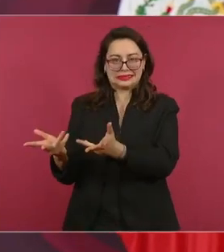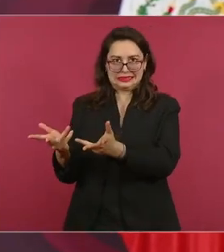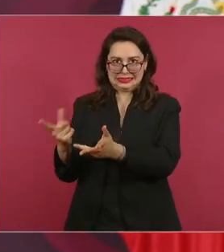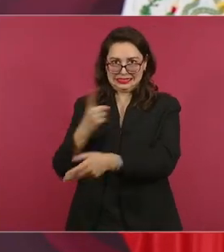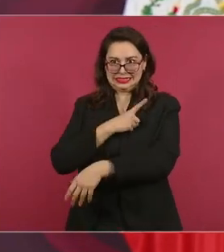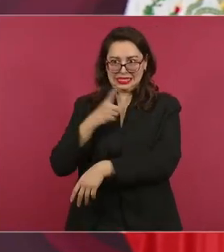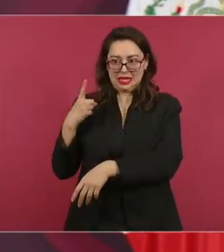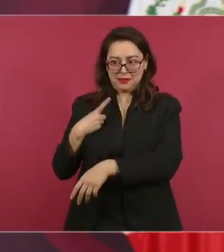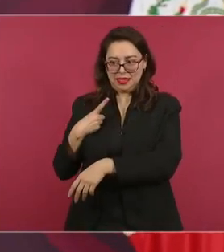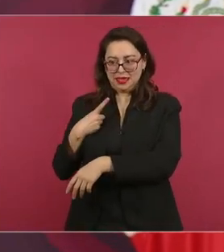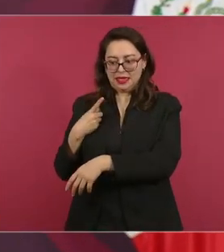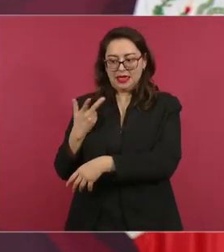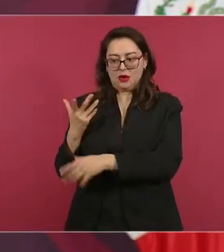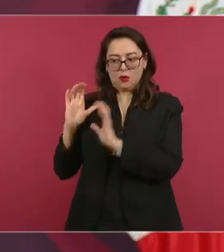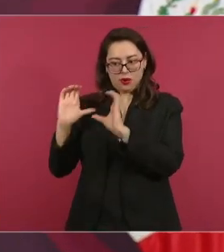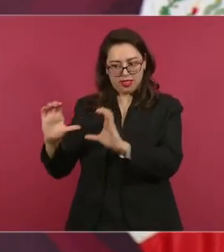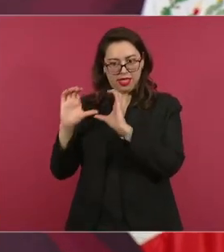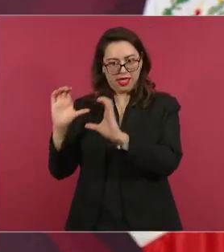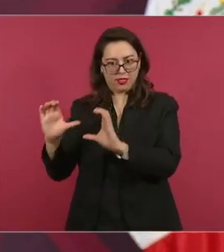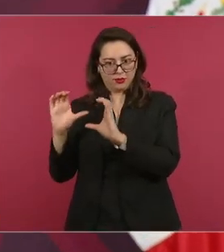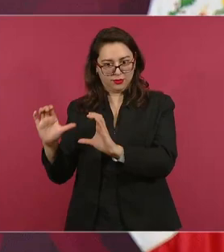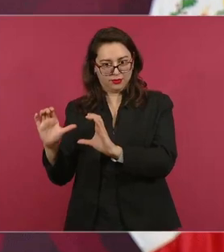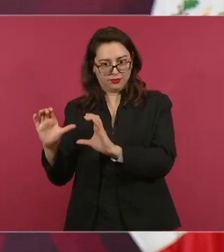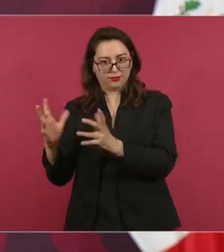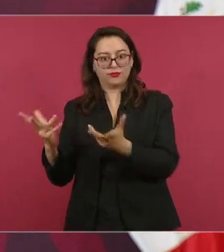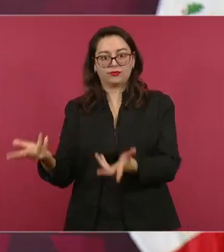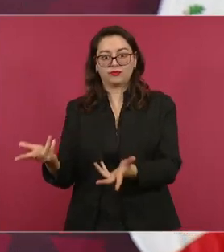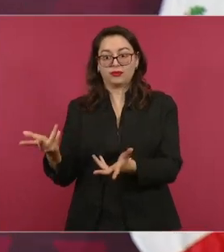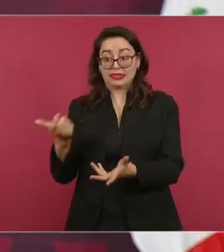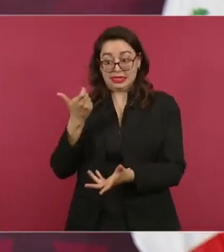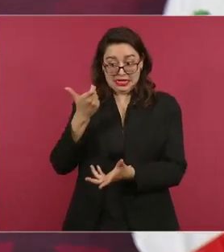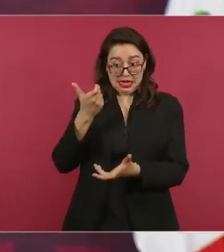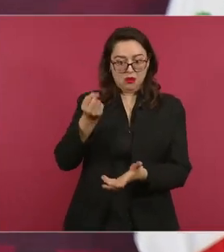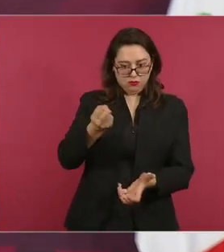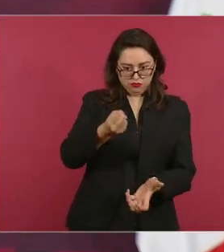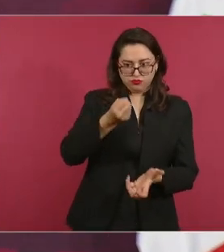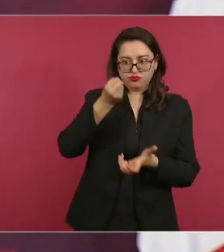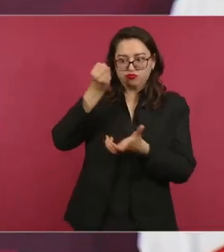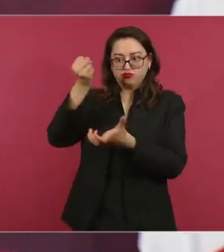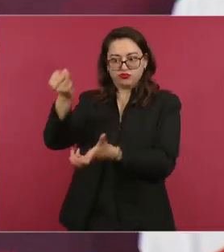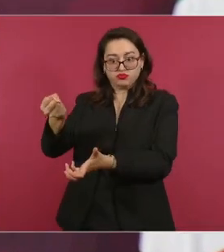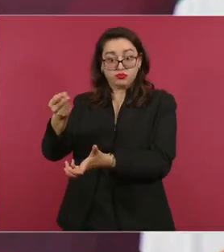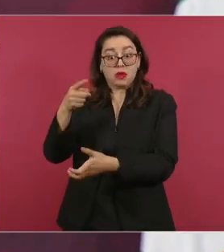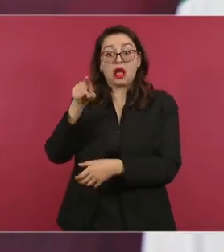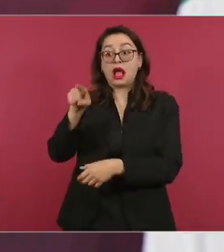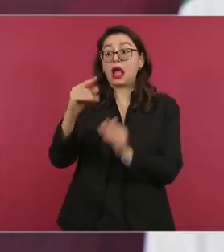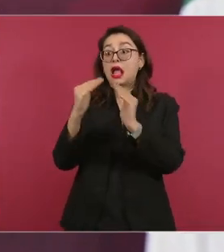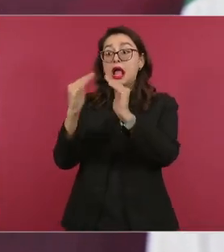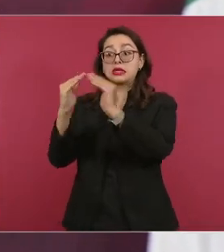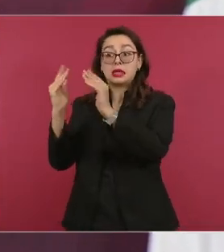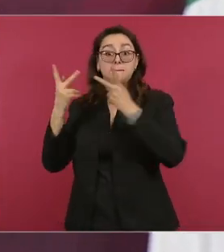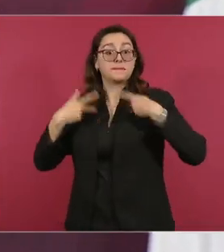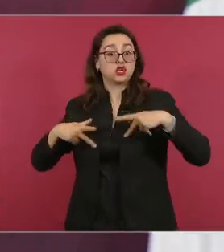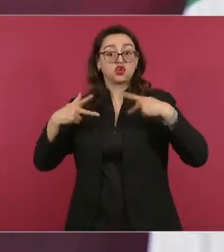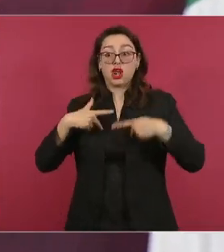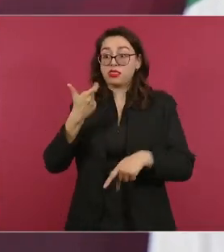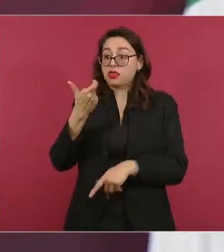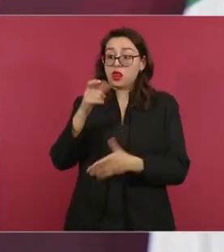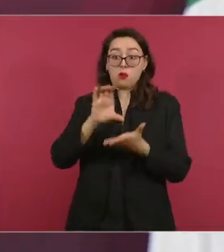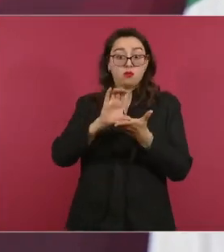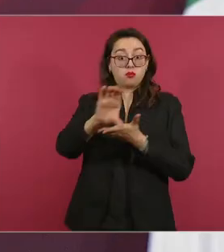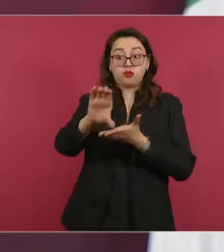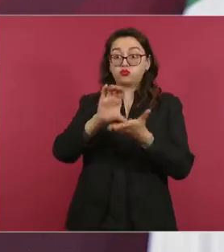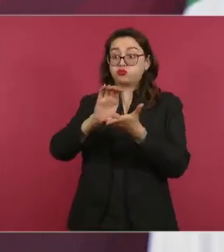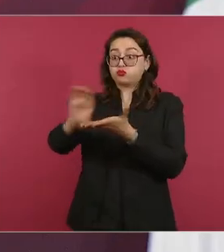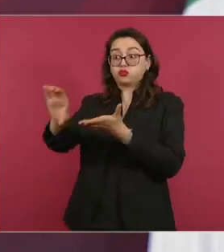van a entregar los fondos para la autoconstrucción, para las viviendas. Lo